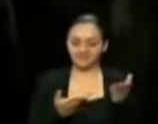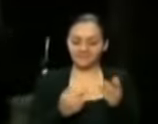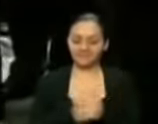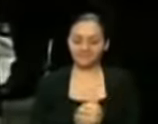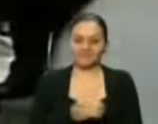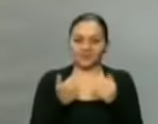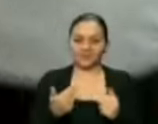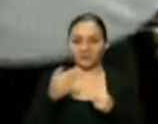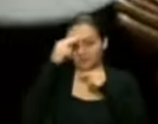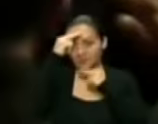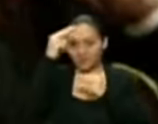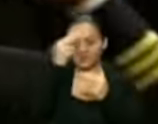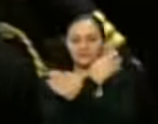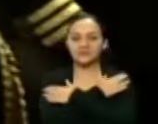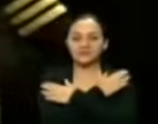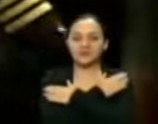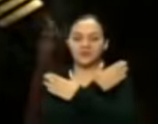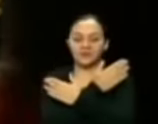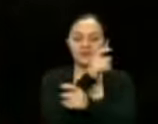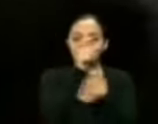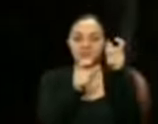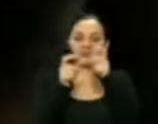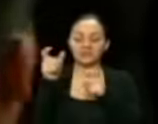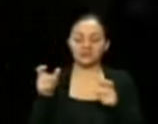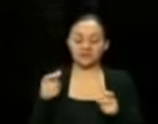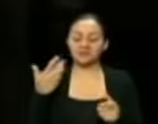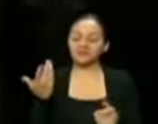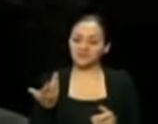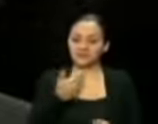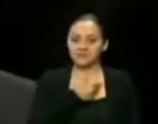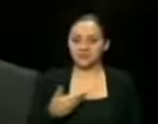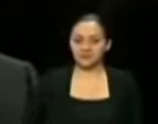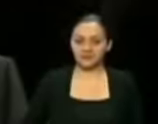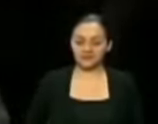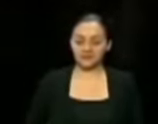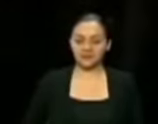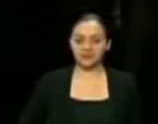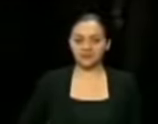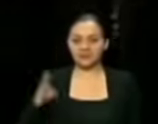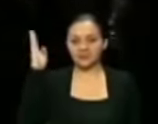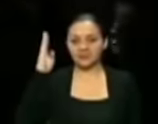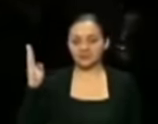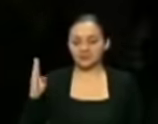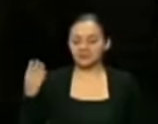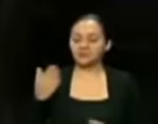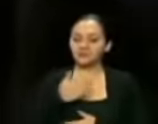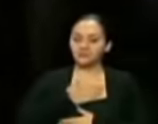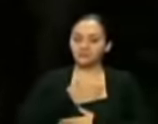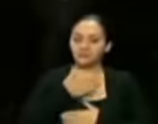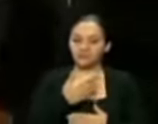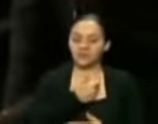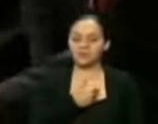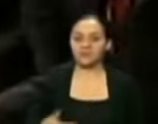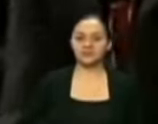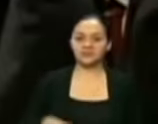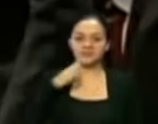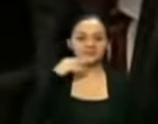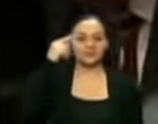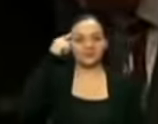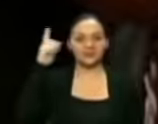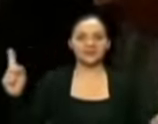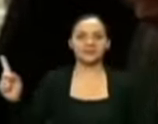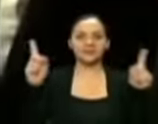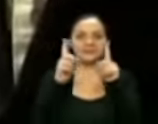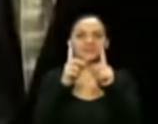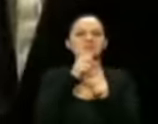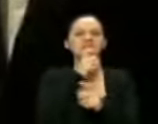los honores precisamente que está recibiendo la mandataria brasileña a su arribo al Palacio de Carondelet. Vemos